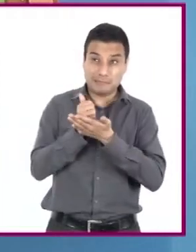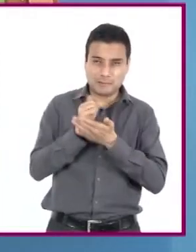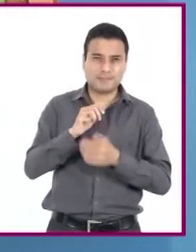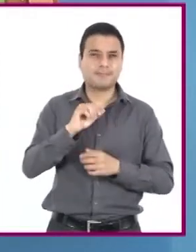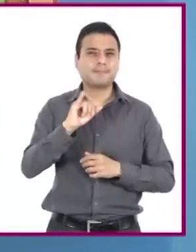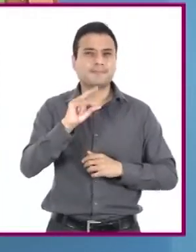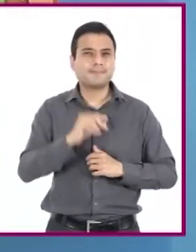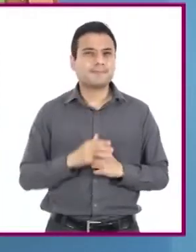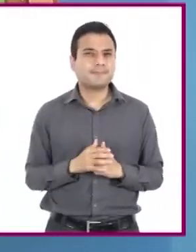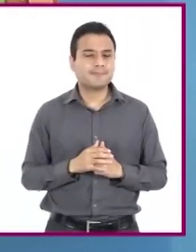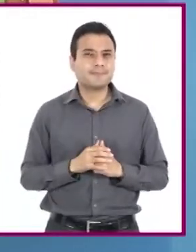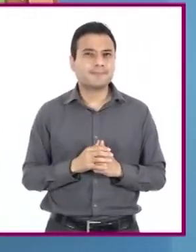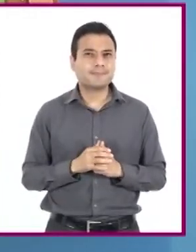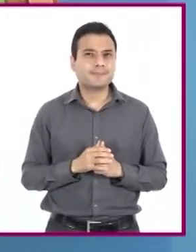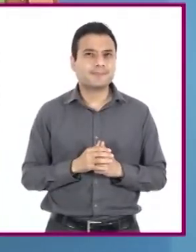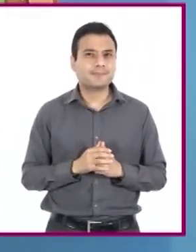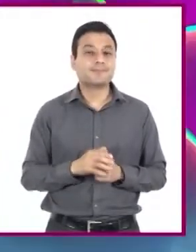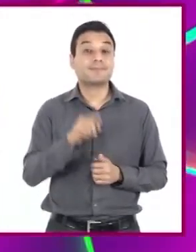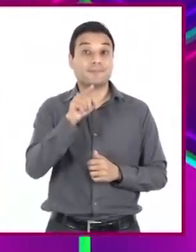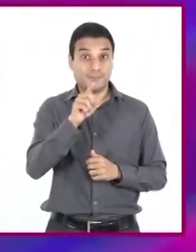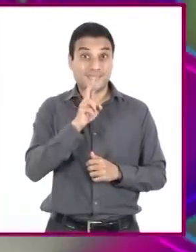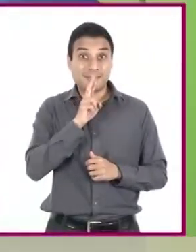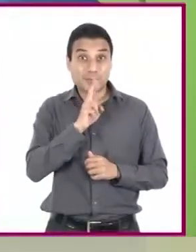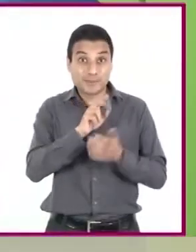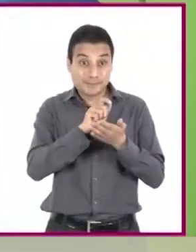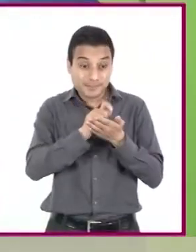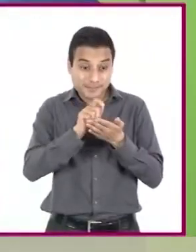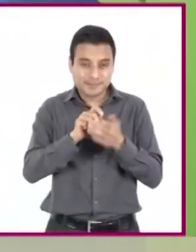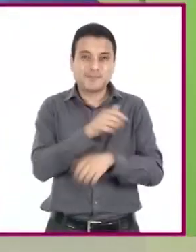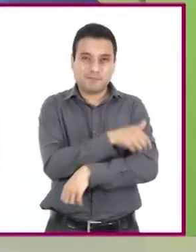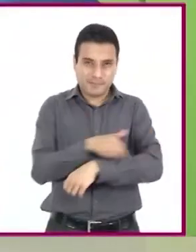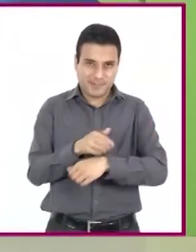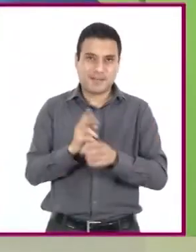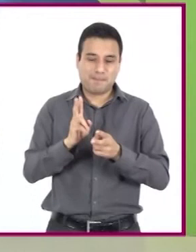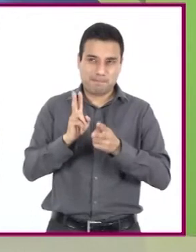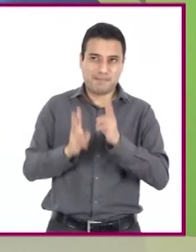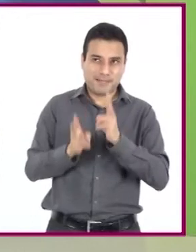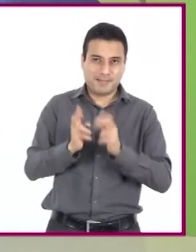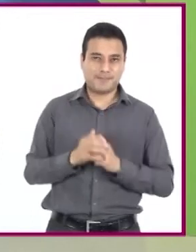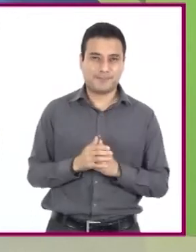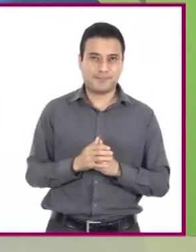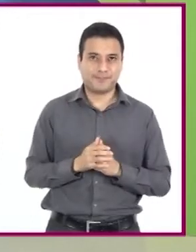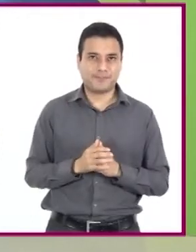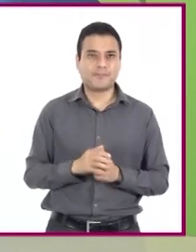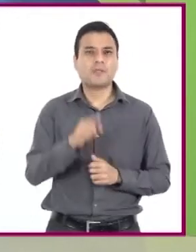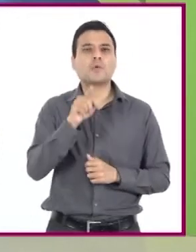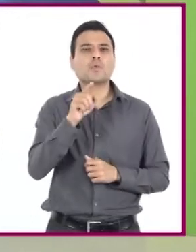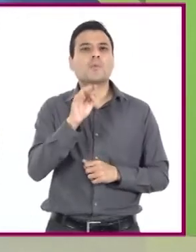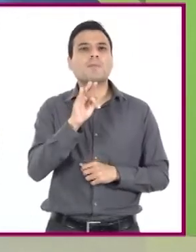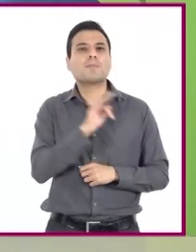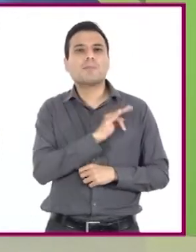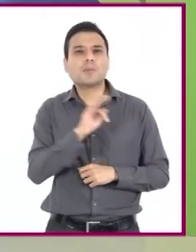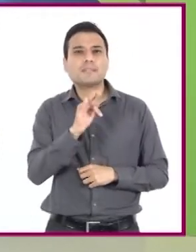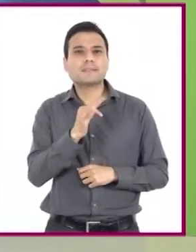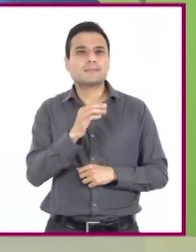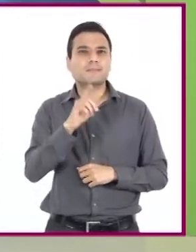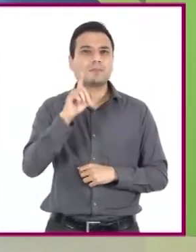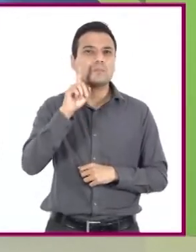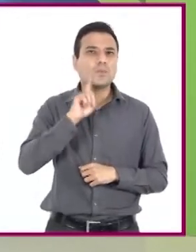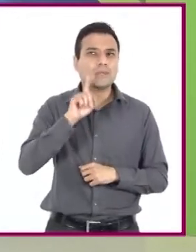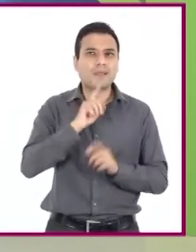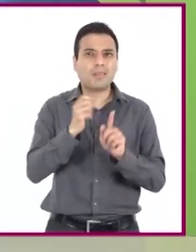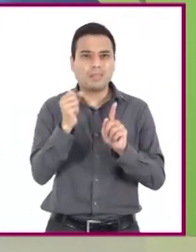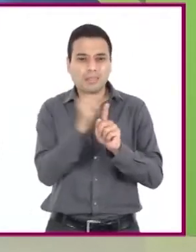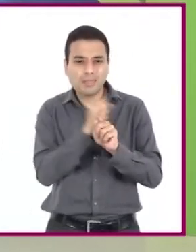Comenten con algún familiar sus respuestas. ¿Cómo podríamos prevenir y erradicar la desigualdad